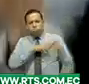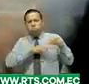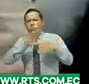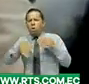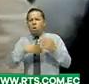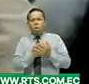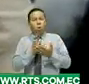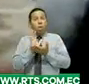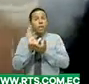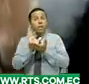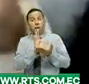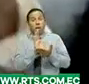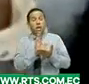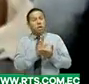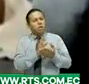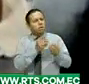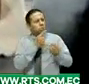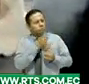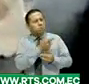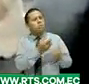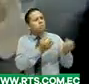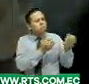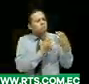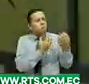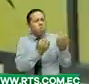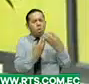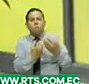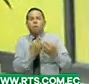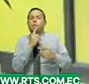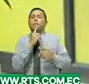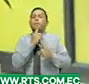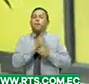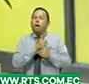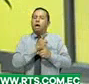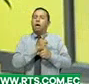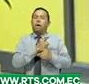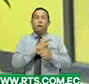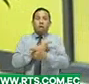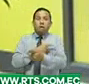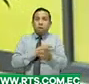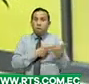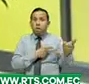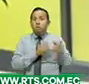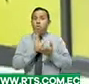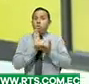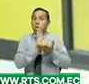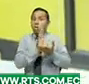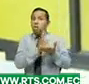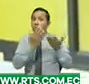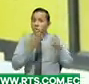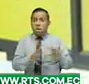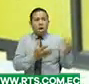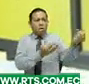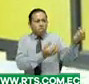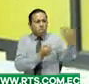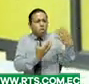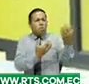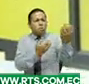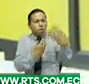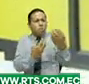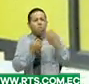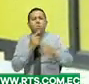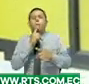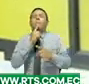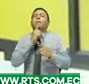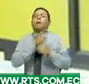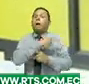pieza clave de un hecho cuando se suscita. Y ellos ya dieron versiones en la fiscalía donde indican